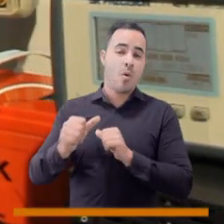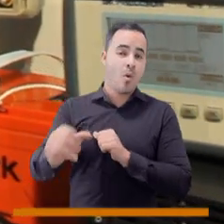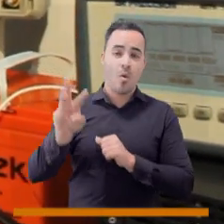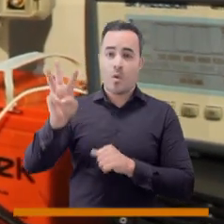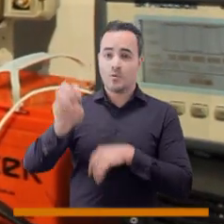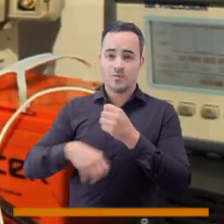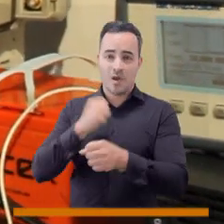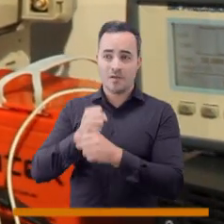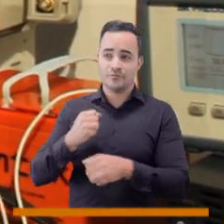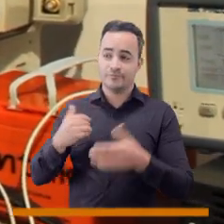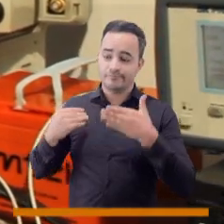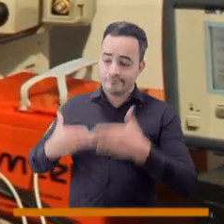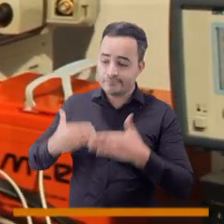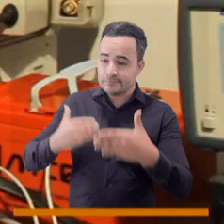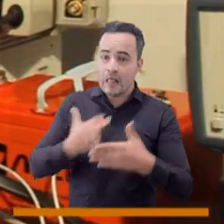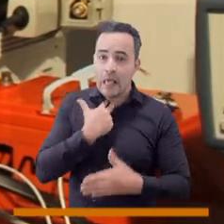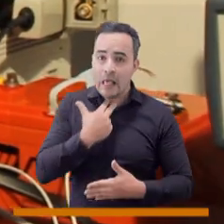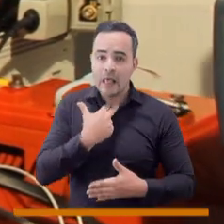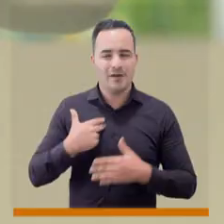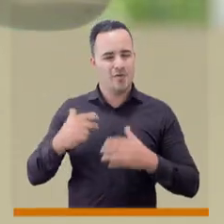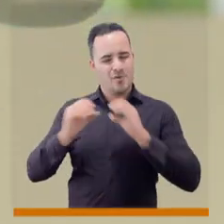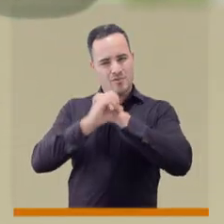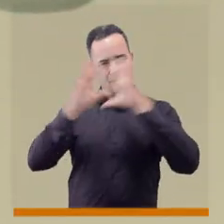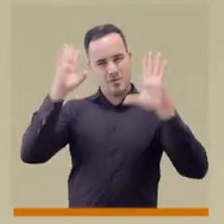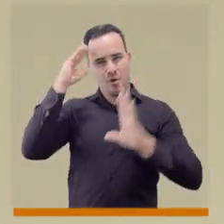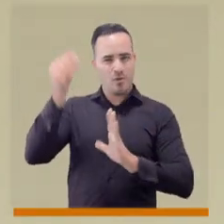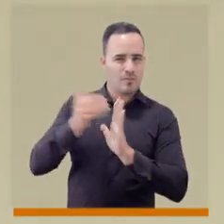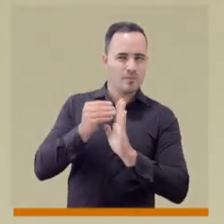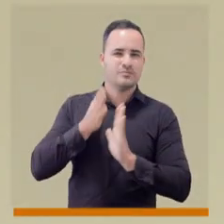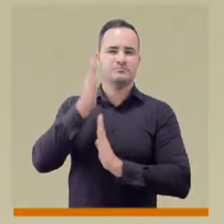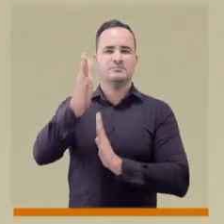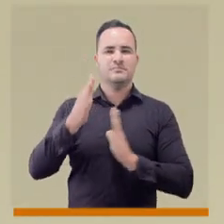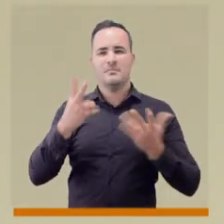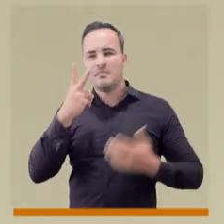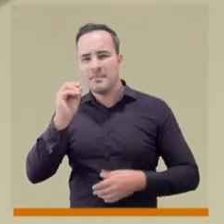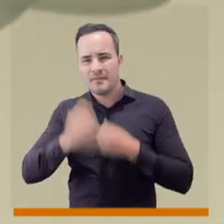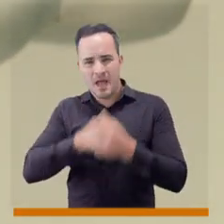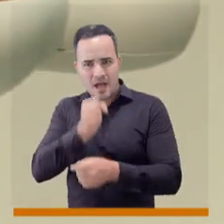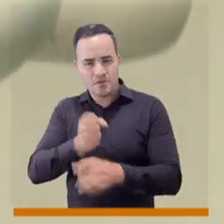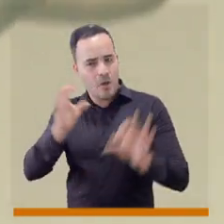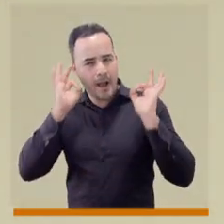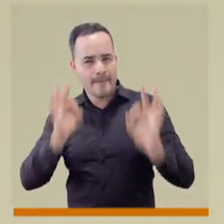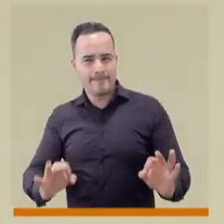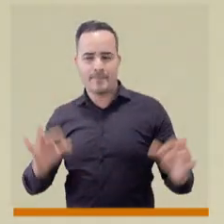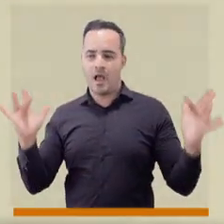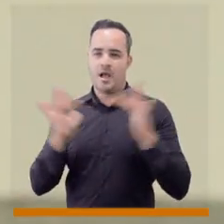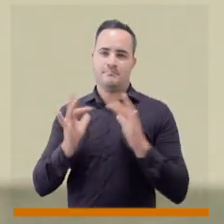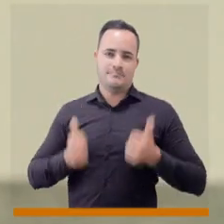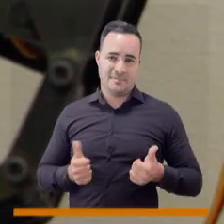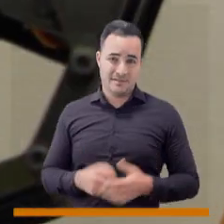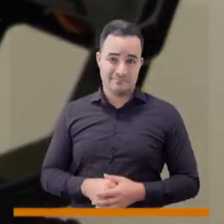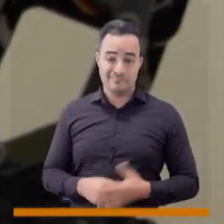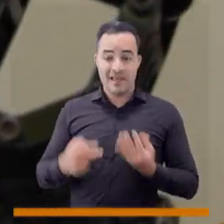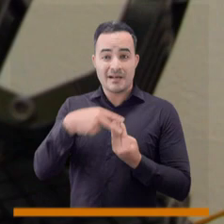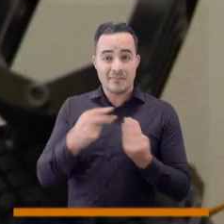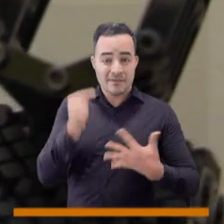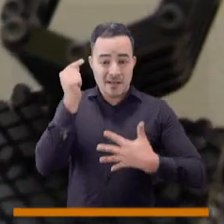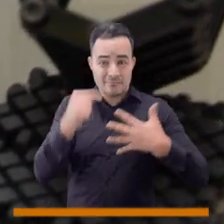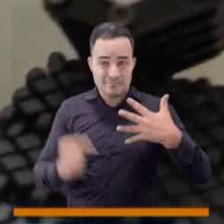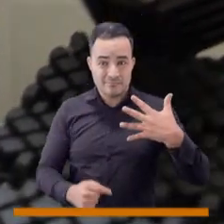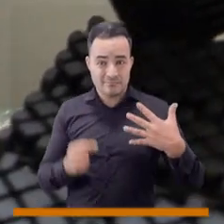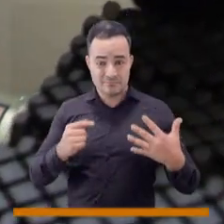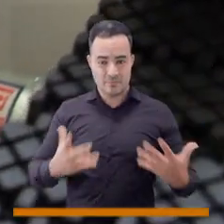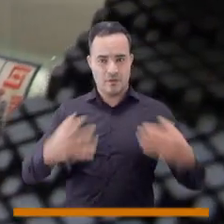8 años, que visionemos la ciudad hace 20 años, 30 años y que la proyectemos con esa vocación, con todas estas herramientas, articulándonos